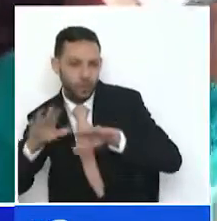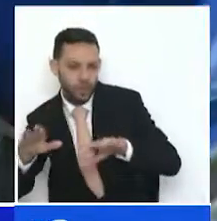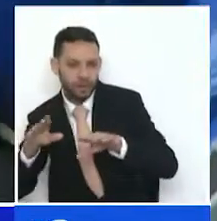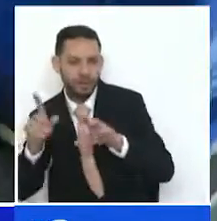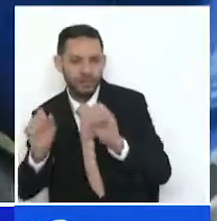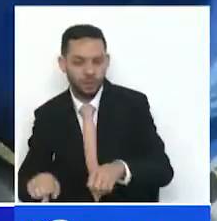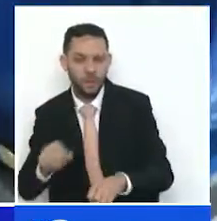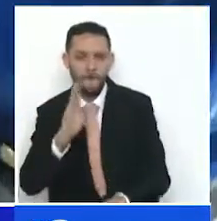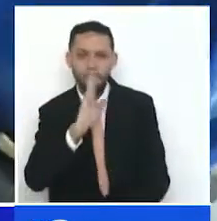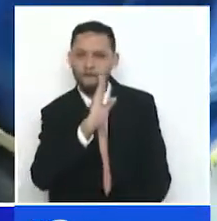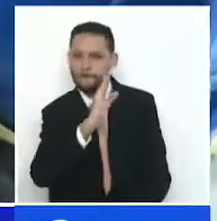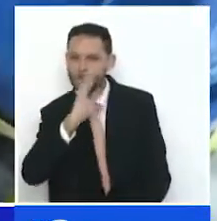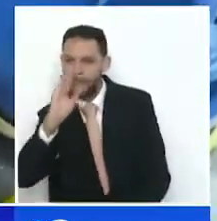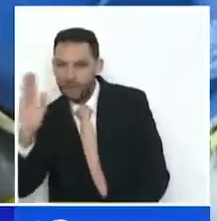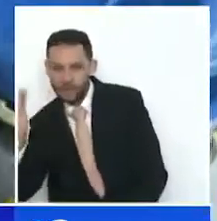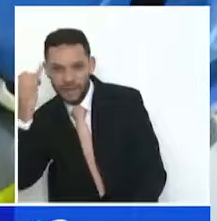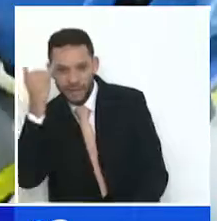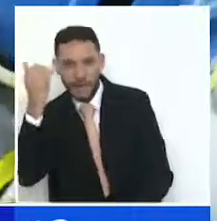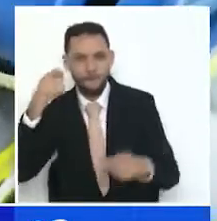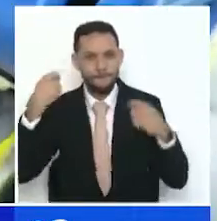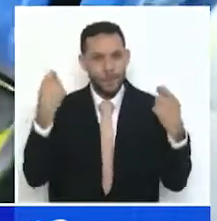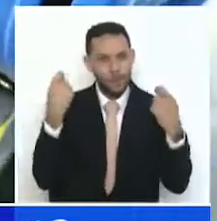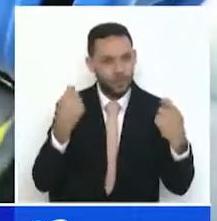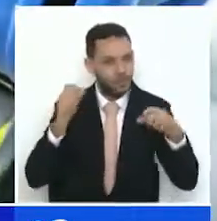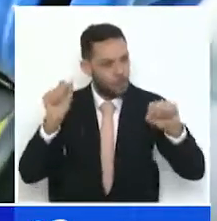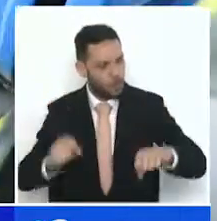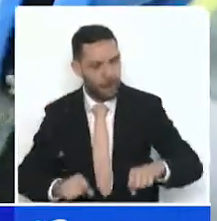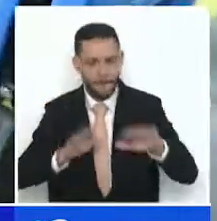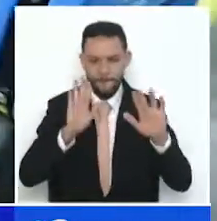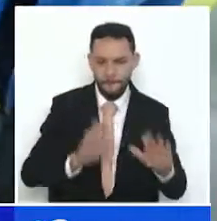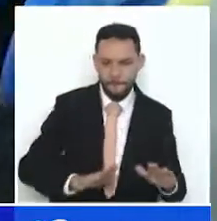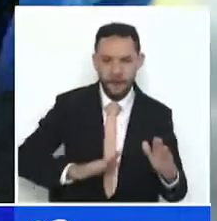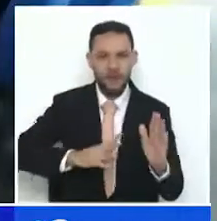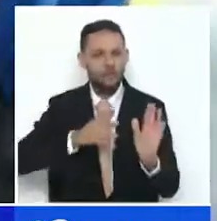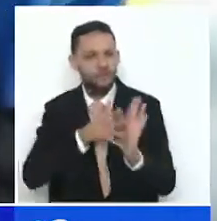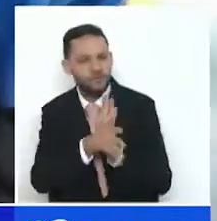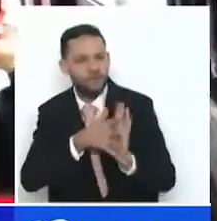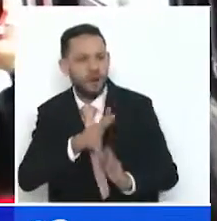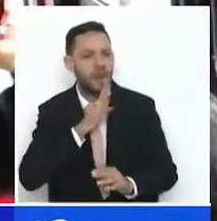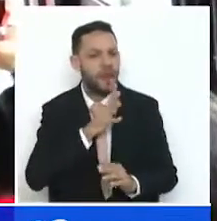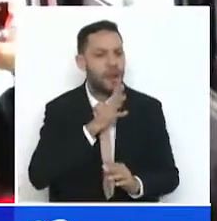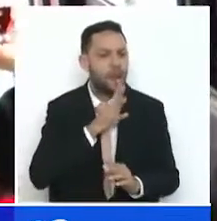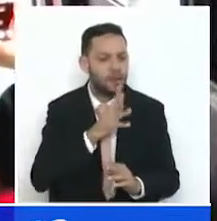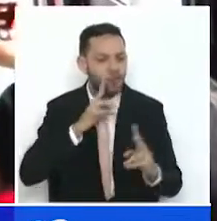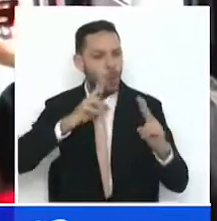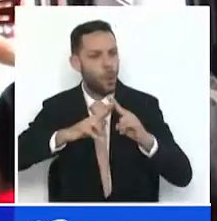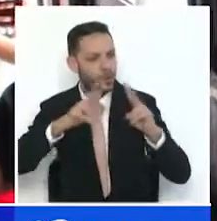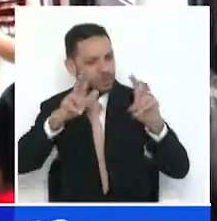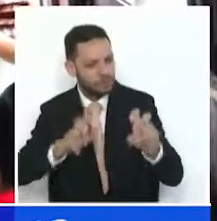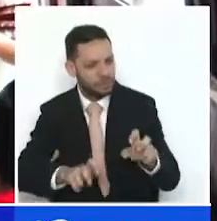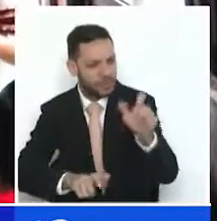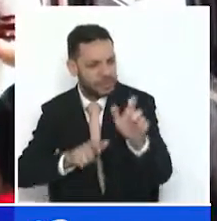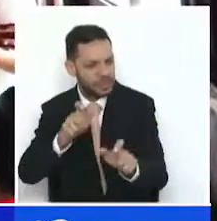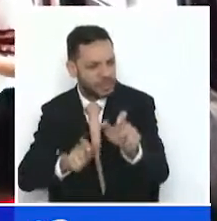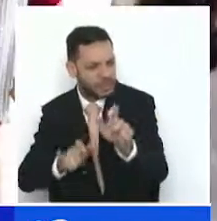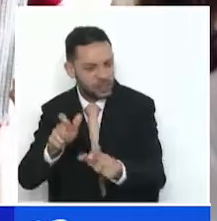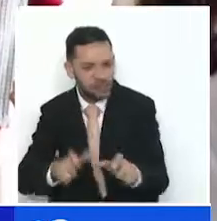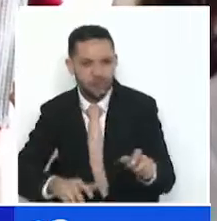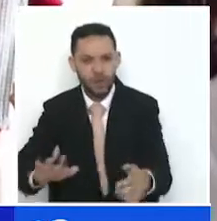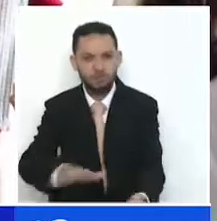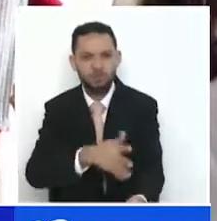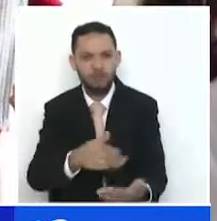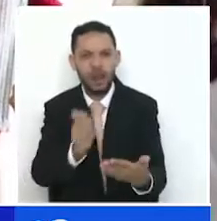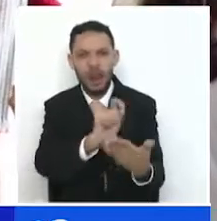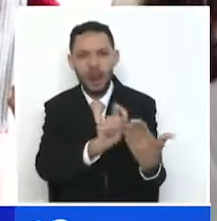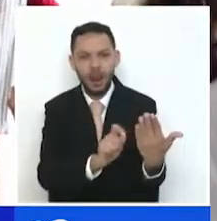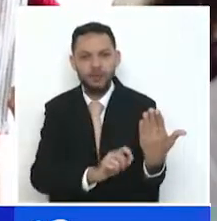Correa Mejía, lanzó esta jornada de Pare y Cuente, con la iniciativa de dar a conocer a escritores locales que pertenecen a la colección La Chambrana. Pare